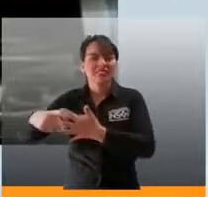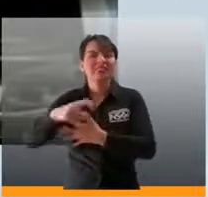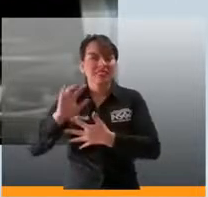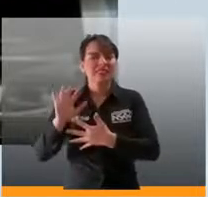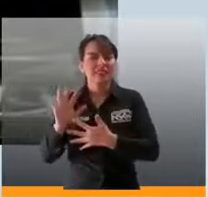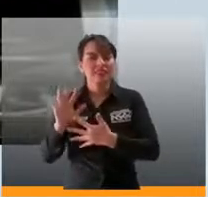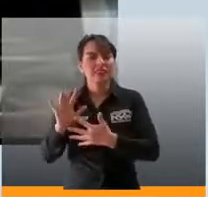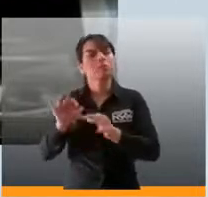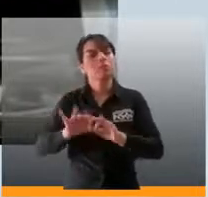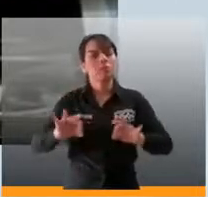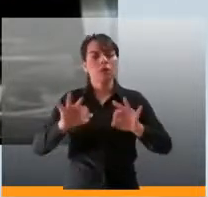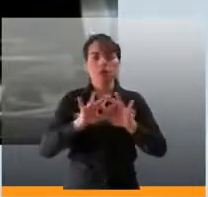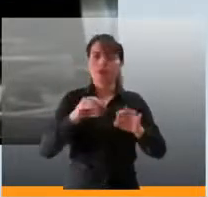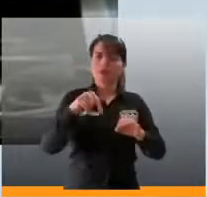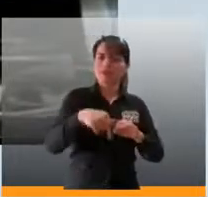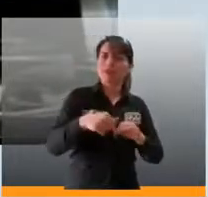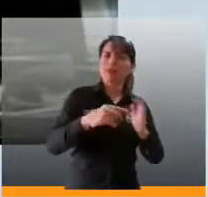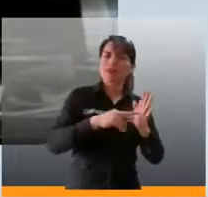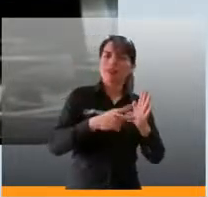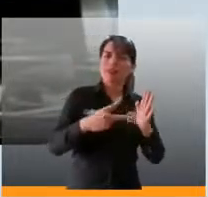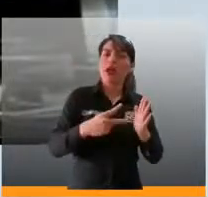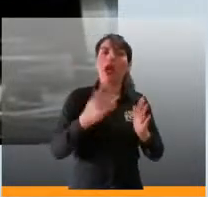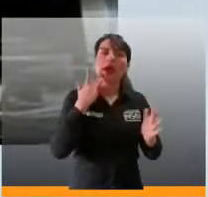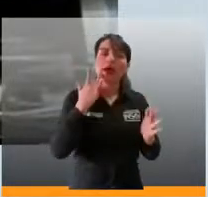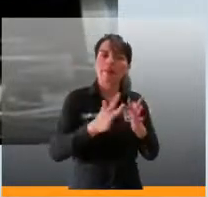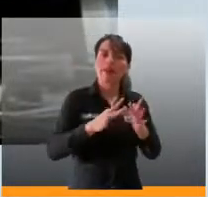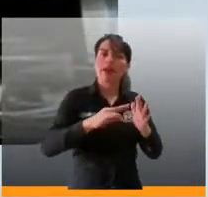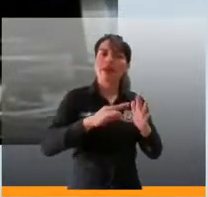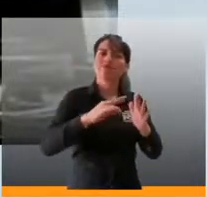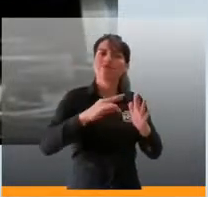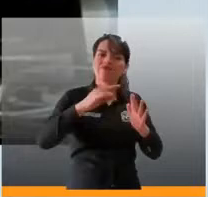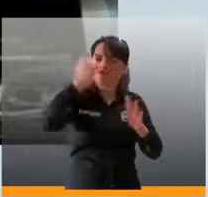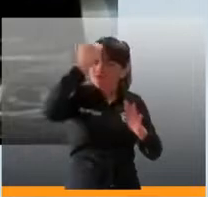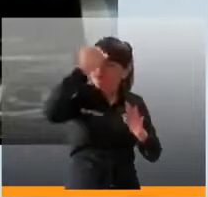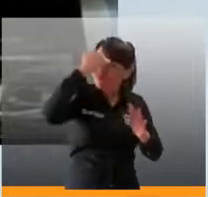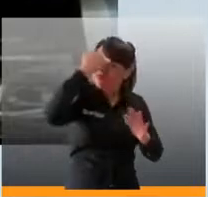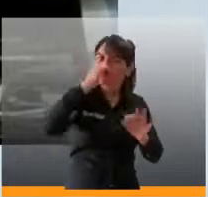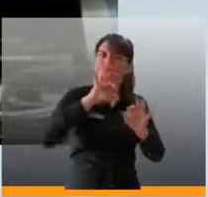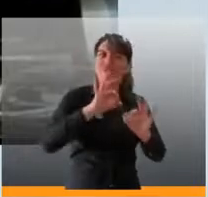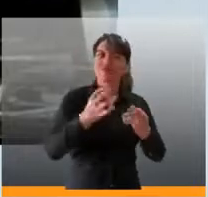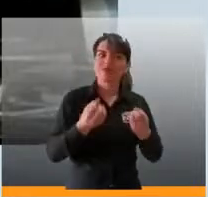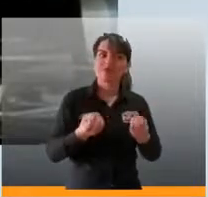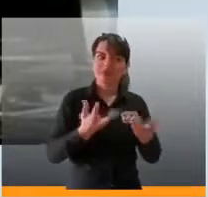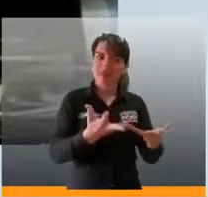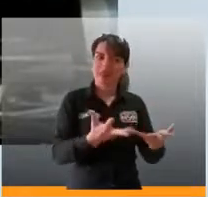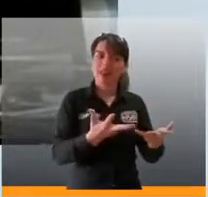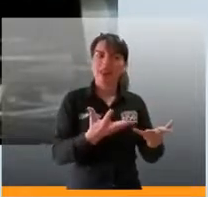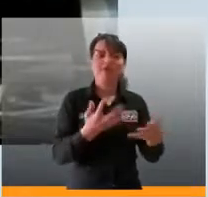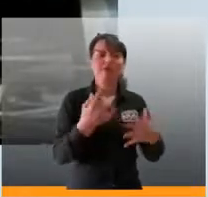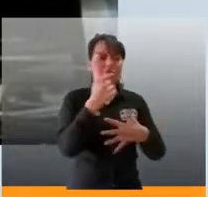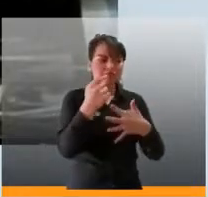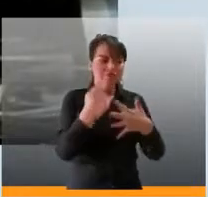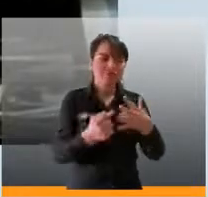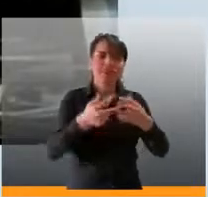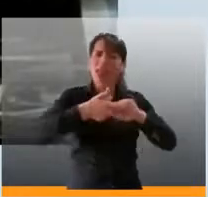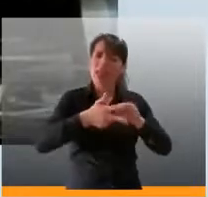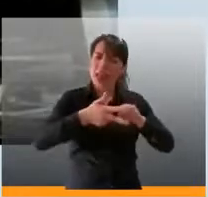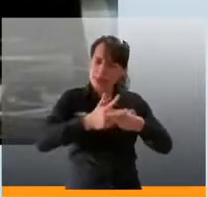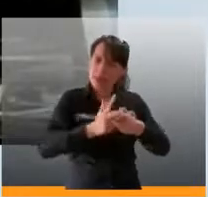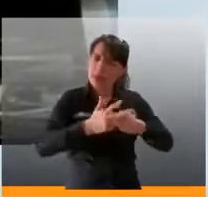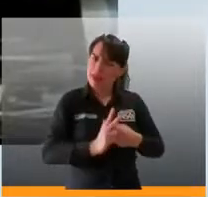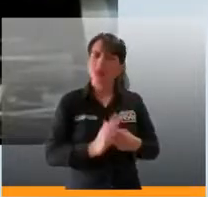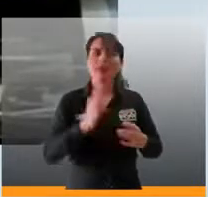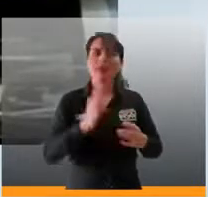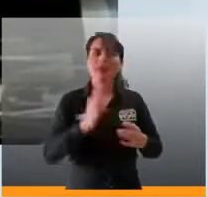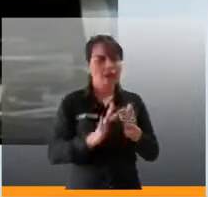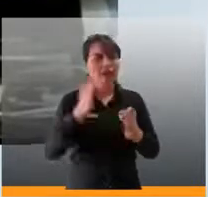ir a la pedagogía profunda que se nos pone a la disposición con las herramientas digitales.